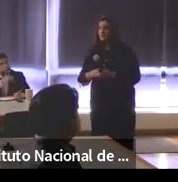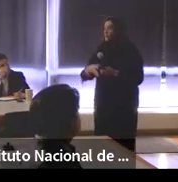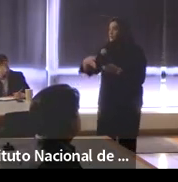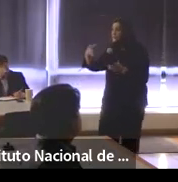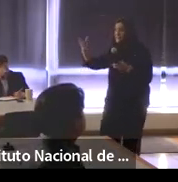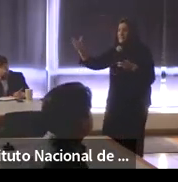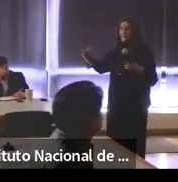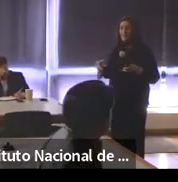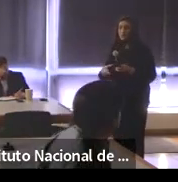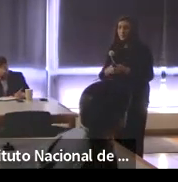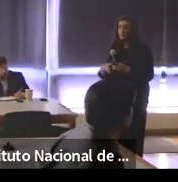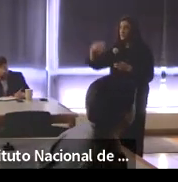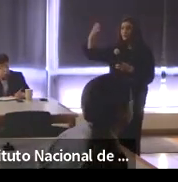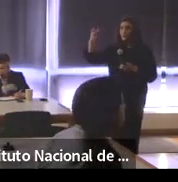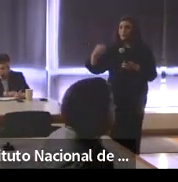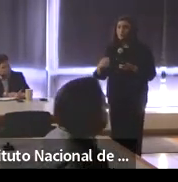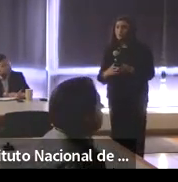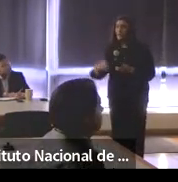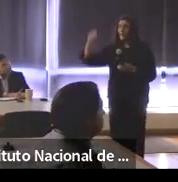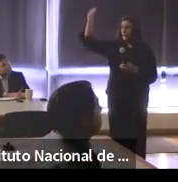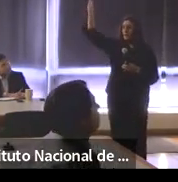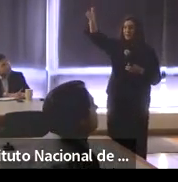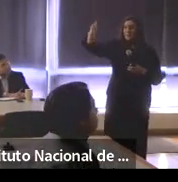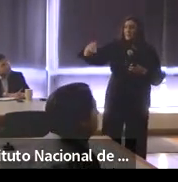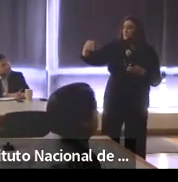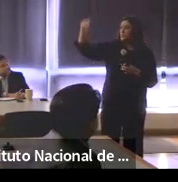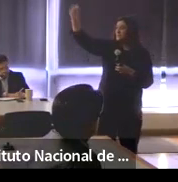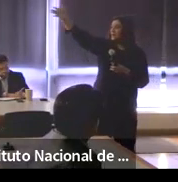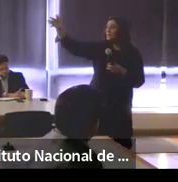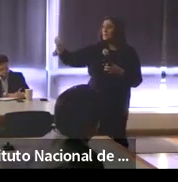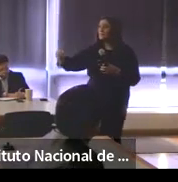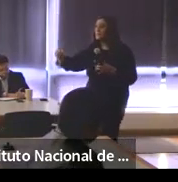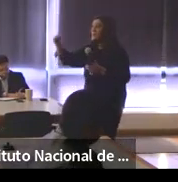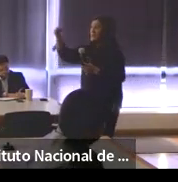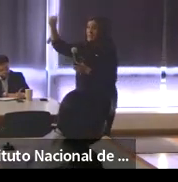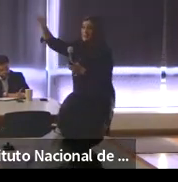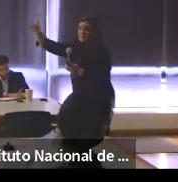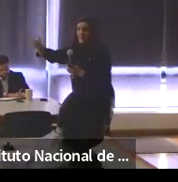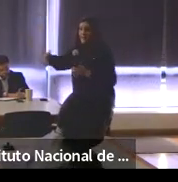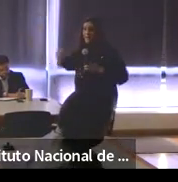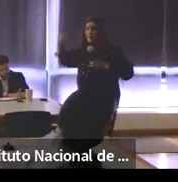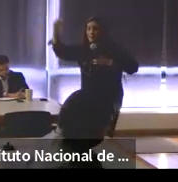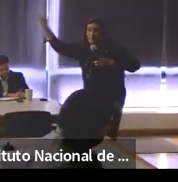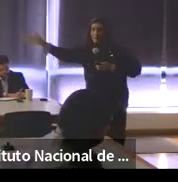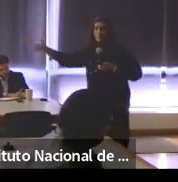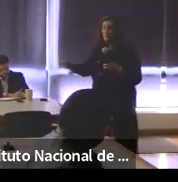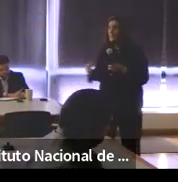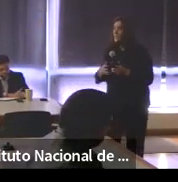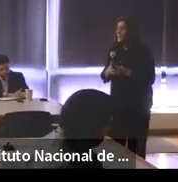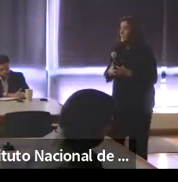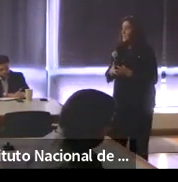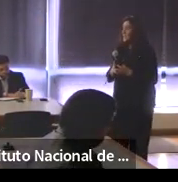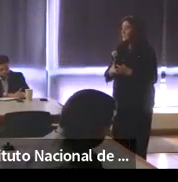todos interactúan de una forma u otra la parte presupuestal la parte financiera la que realmente